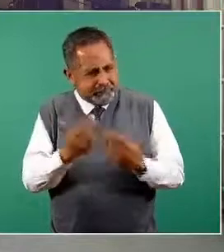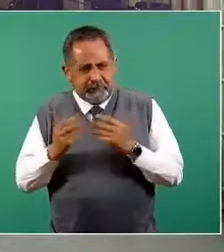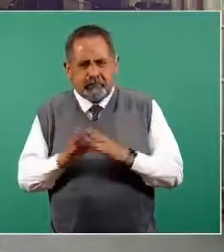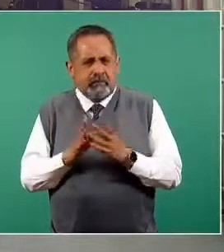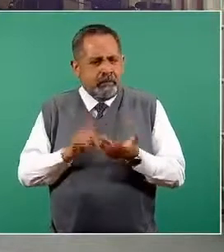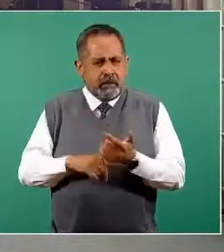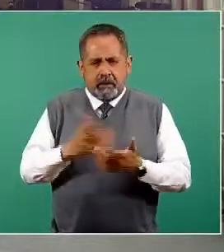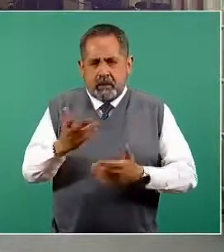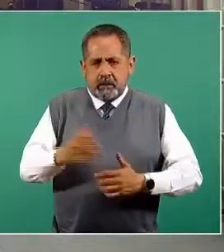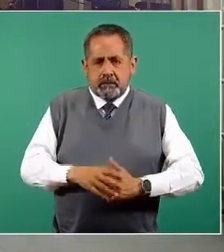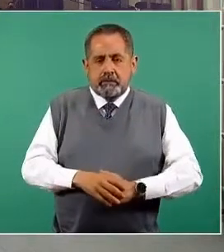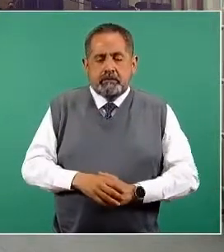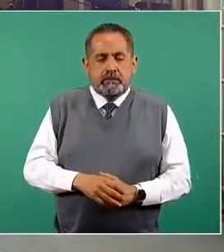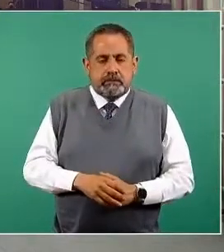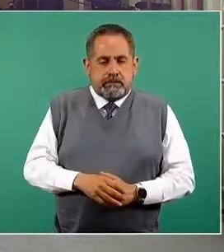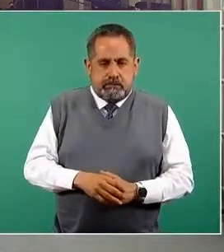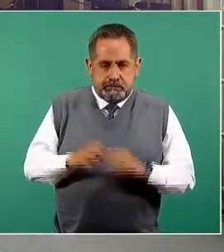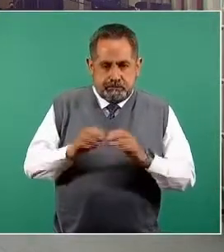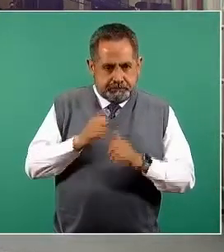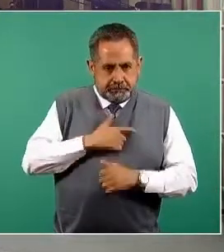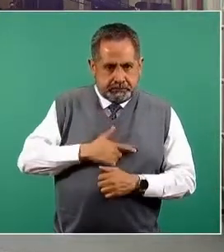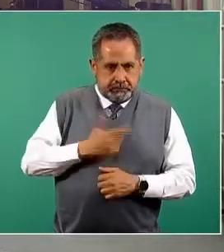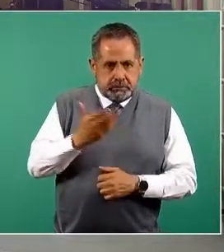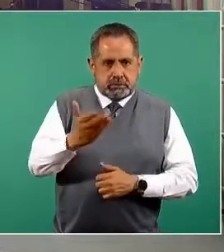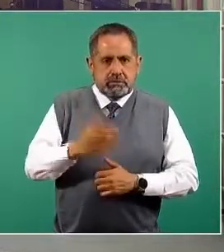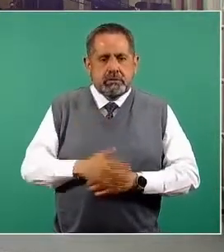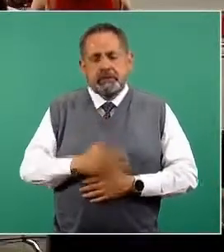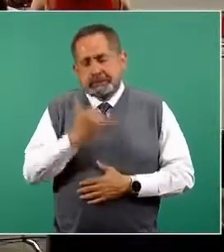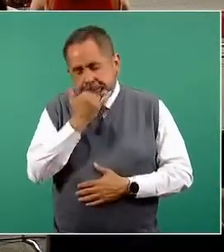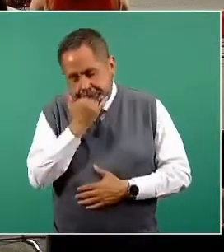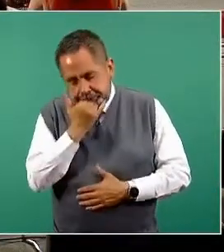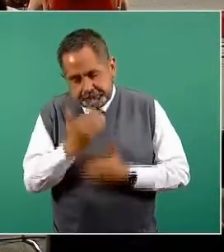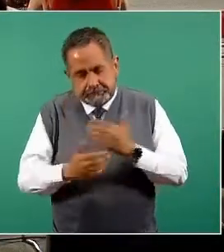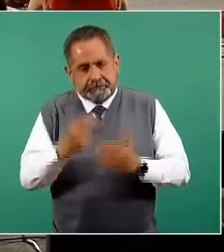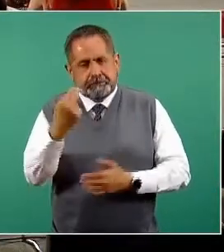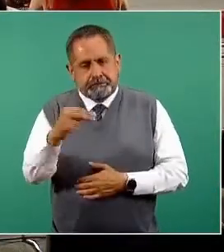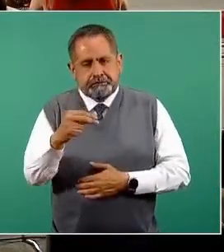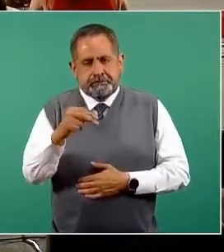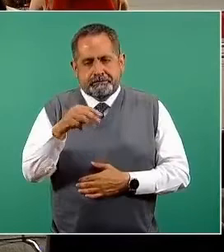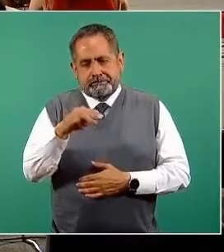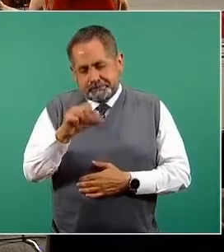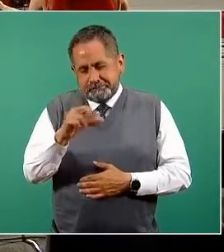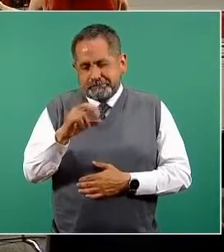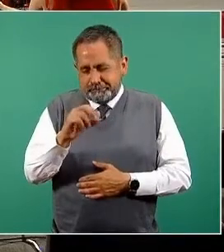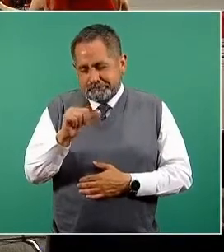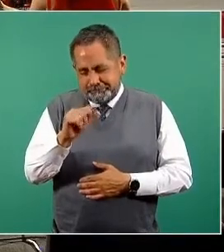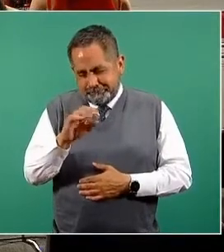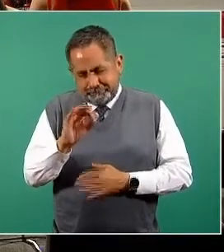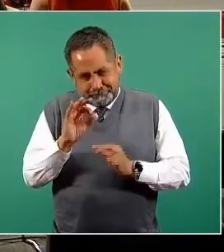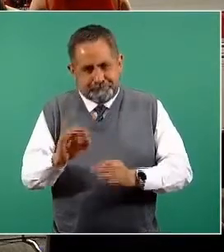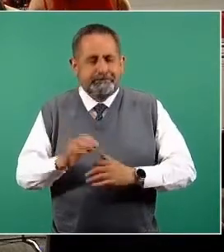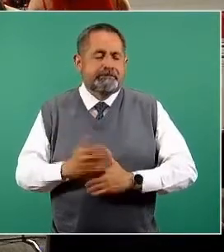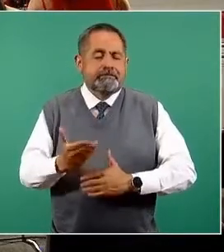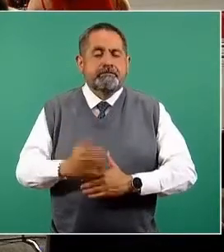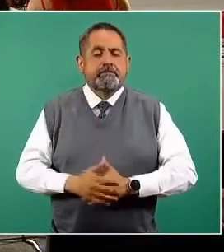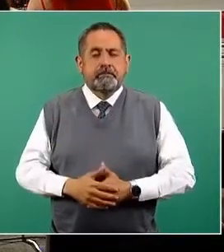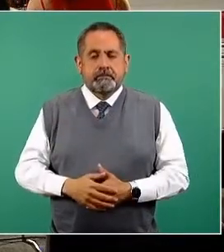México? Cómo no, con mucho gusto. Gracias y perdón, Marco Antonio, por cambiarle de nombre. Marco Antonio